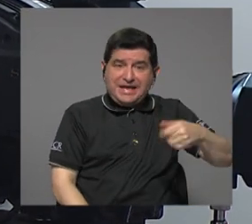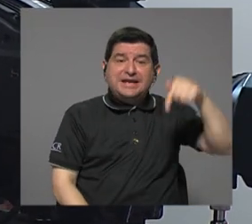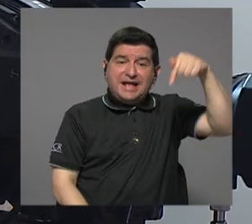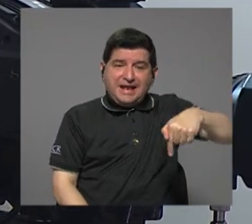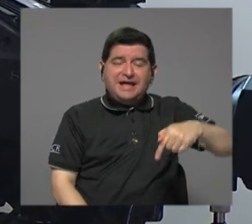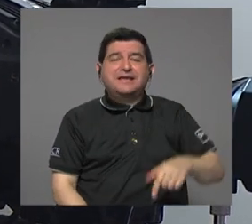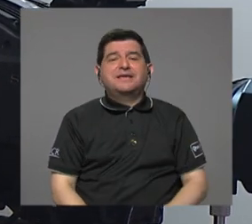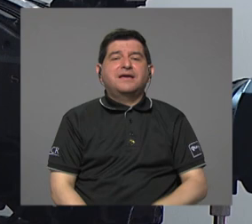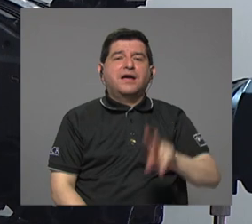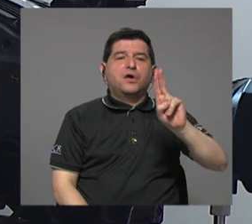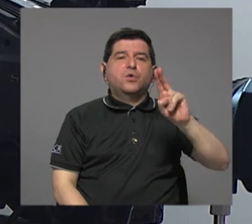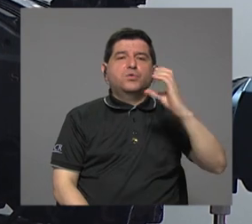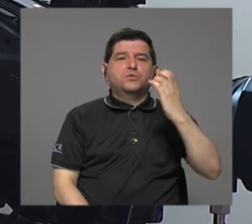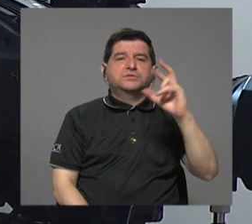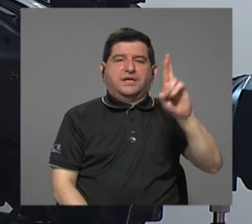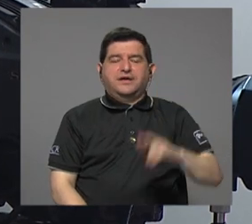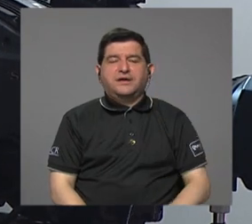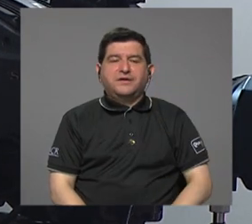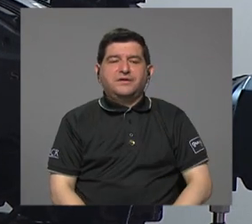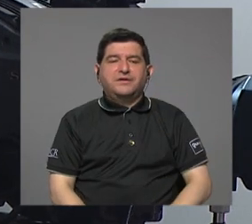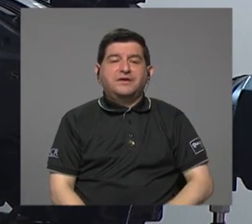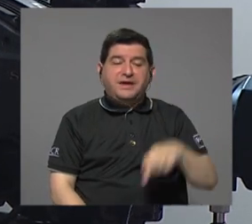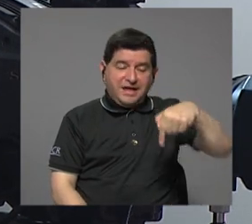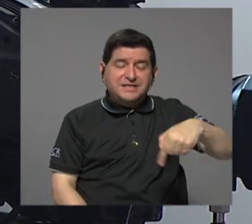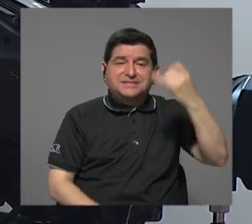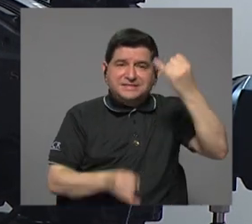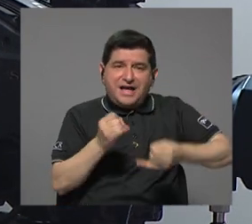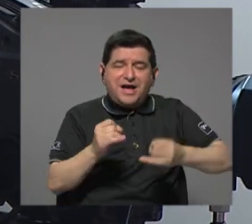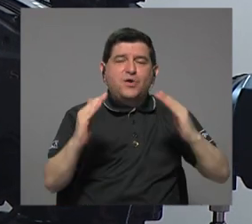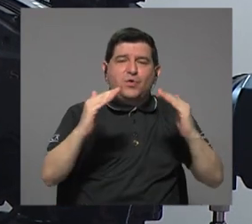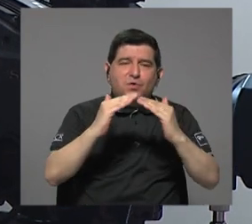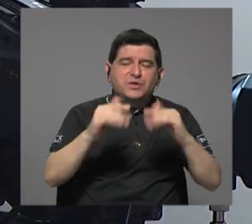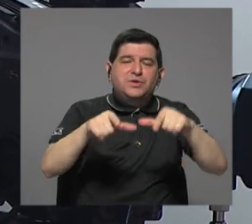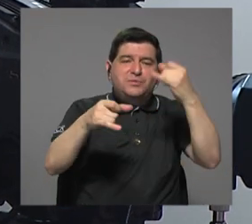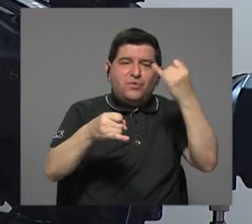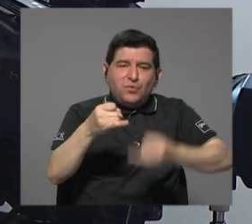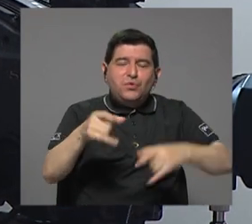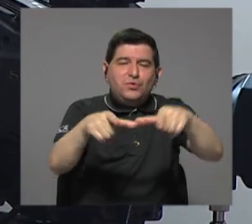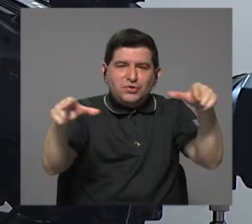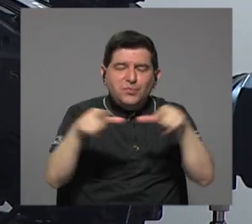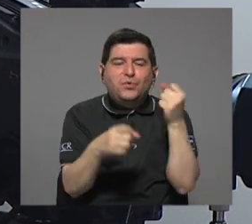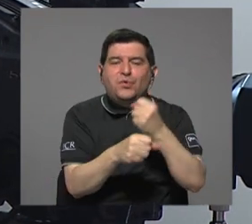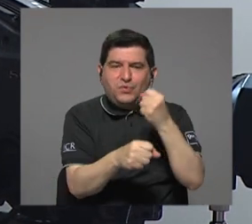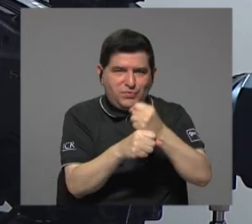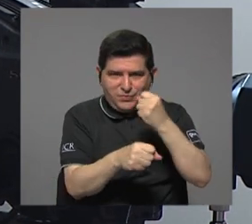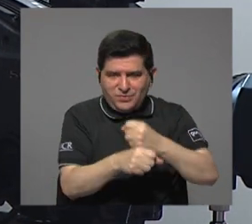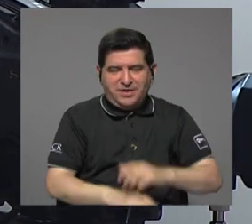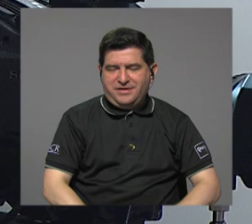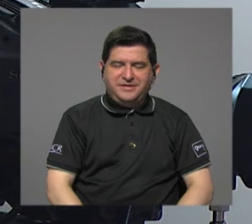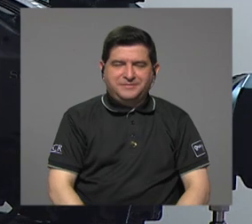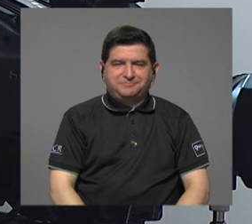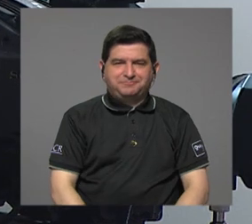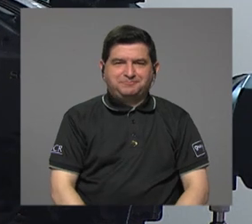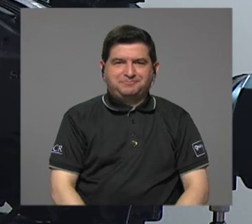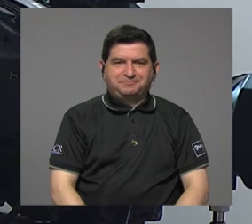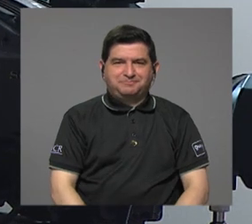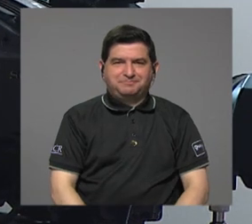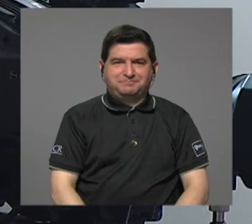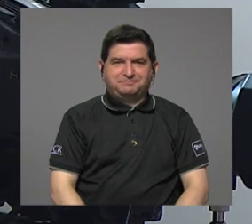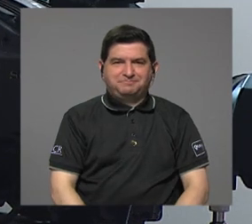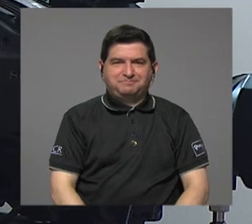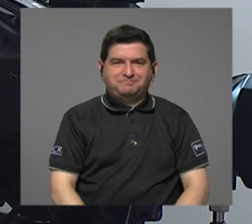universidad de costa rica esta ha sido su última casa su último lugar de labores y bueno éste